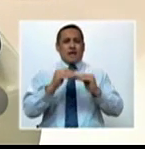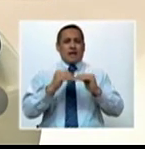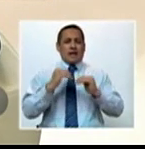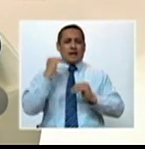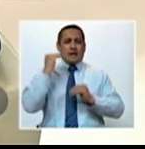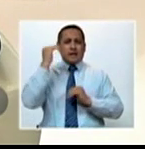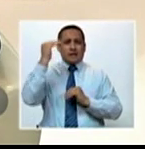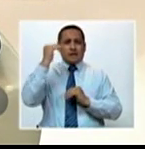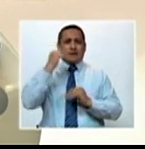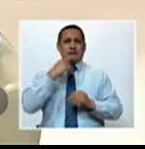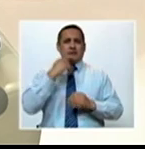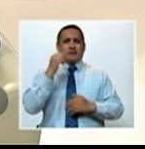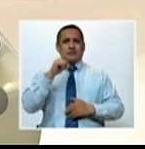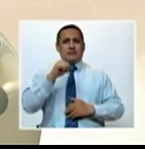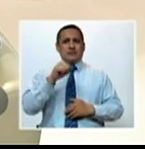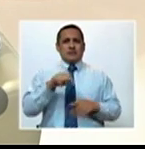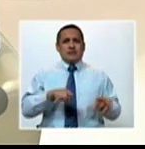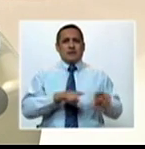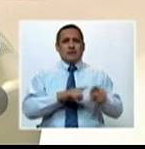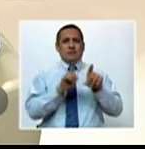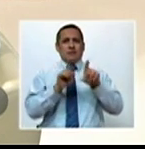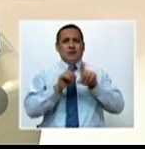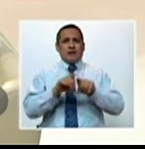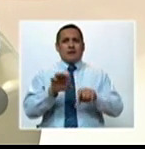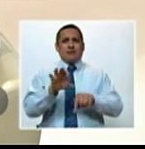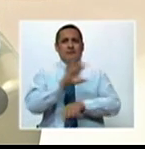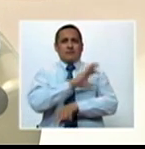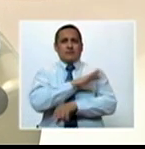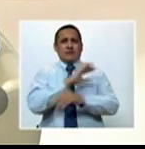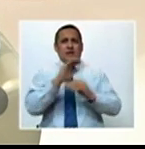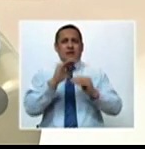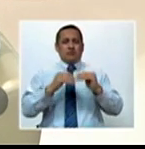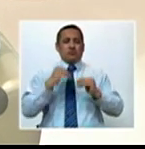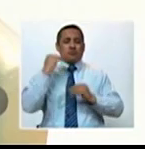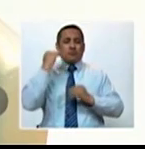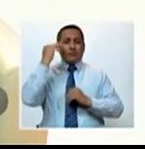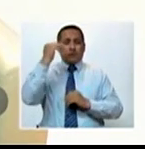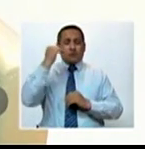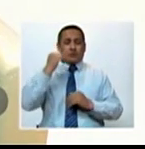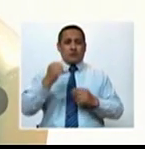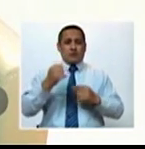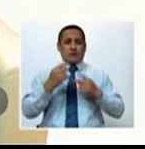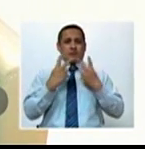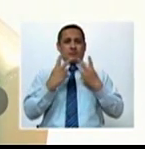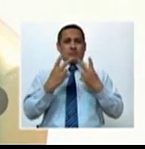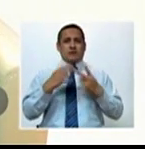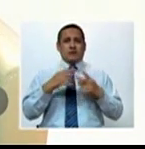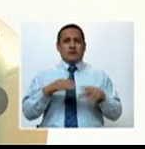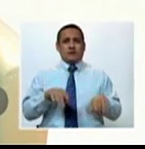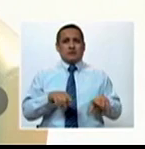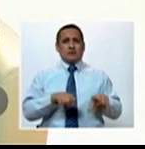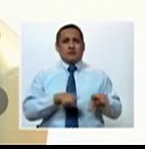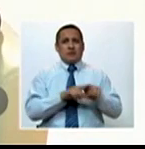y sí más bien al fiscal superior. Claro, y sobre todo